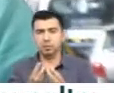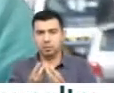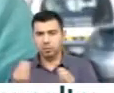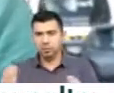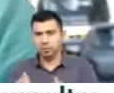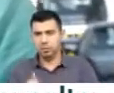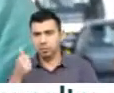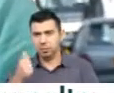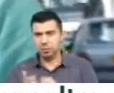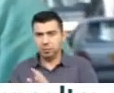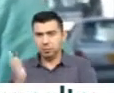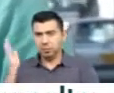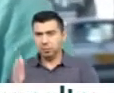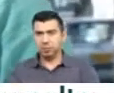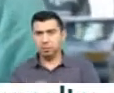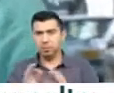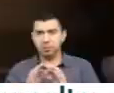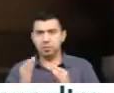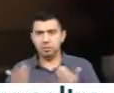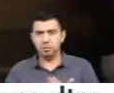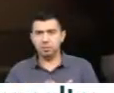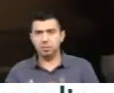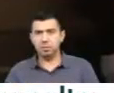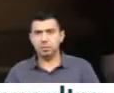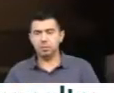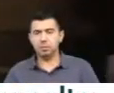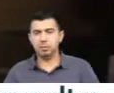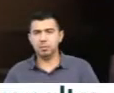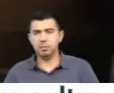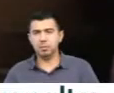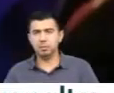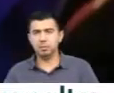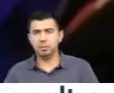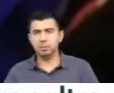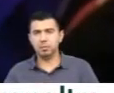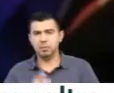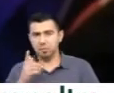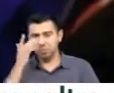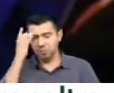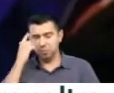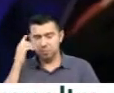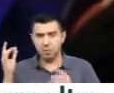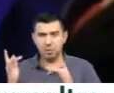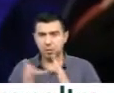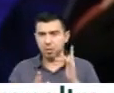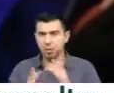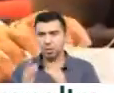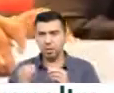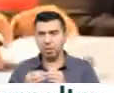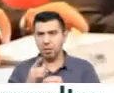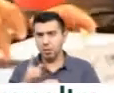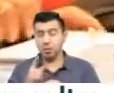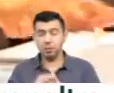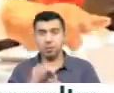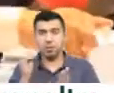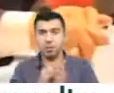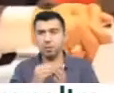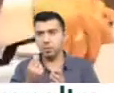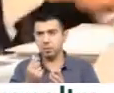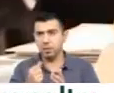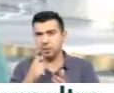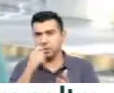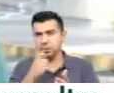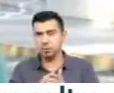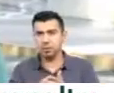por considerar injusto e incoherente el aumento que propone el gobierno nacional empresarios por ahora la central unitaria no a